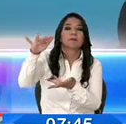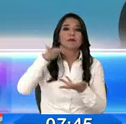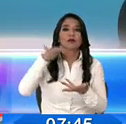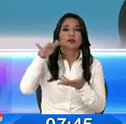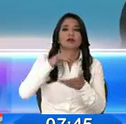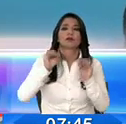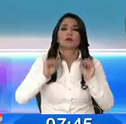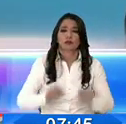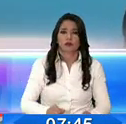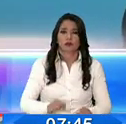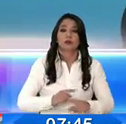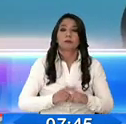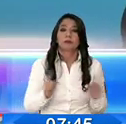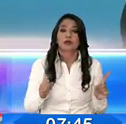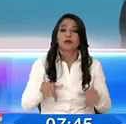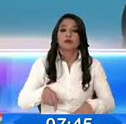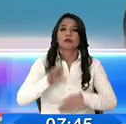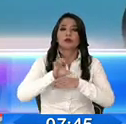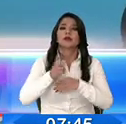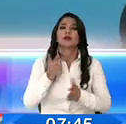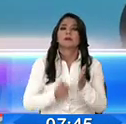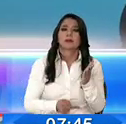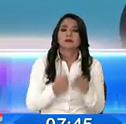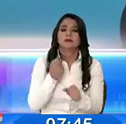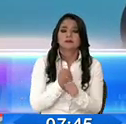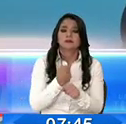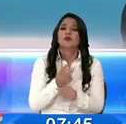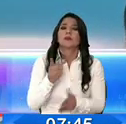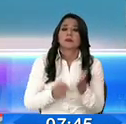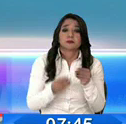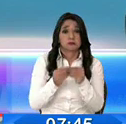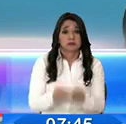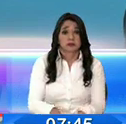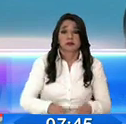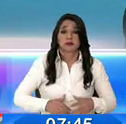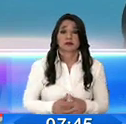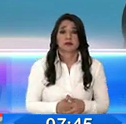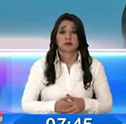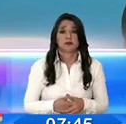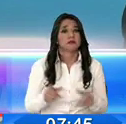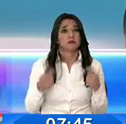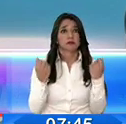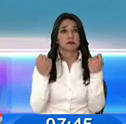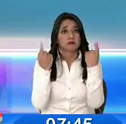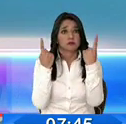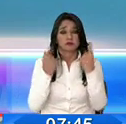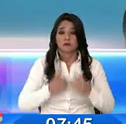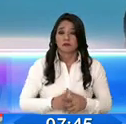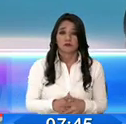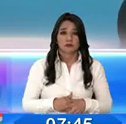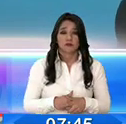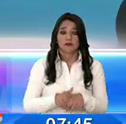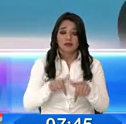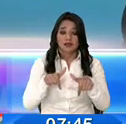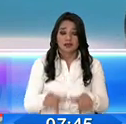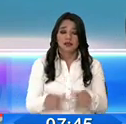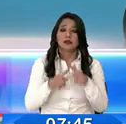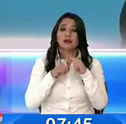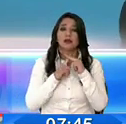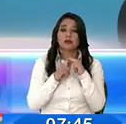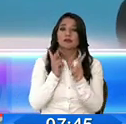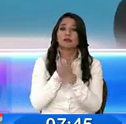podemos y qué pasa con el país qué pasa con el empleo yo no lo entiendo aquí no hay crédito